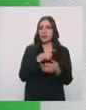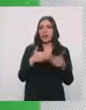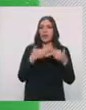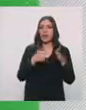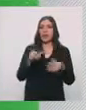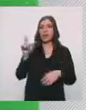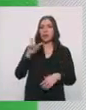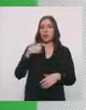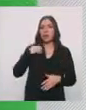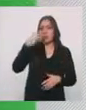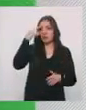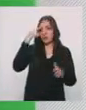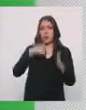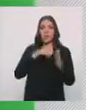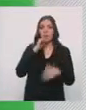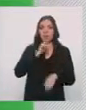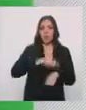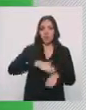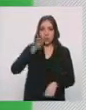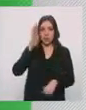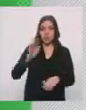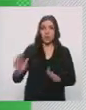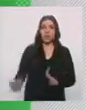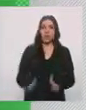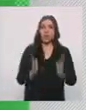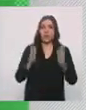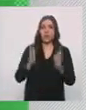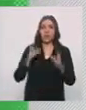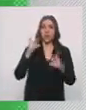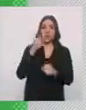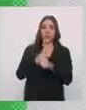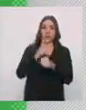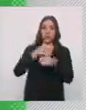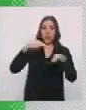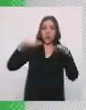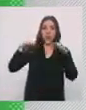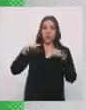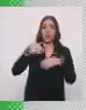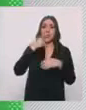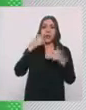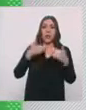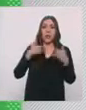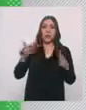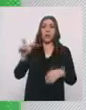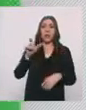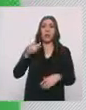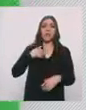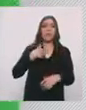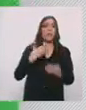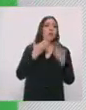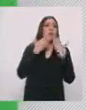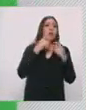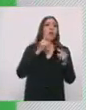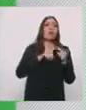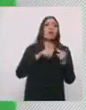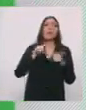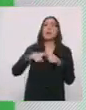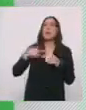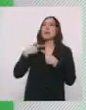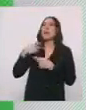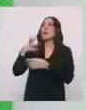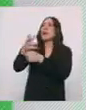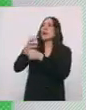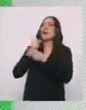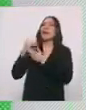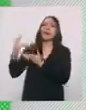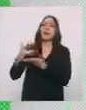crea que ya no puedo más. En la segunda hoja, que se llama Abrir cuando crea que no tengo de dónde agarrarme, vamos a